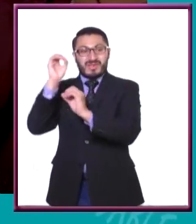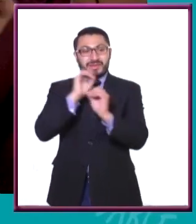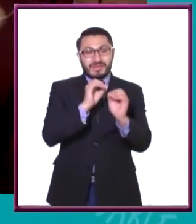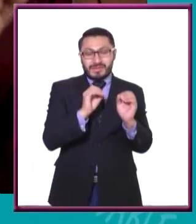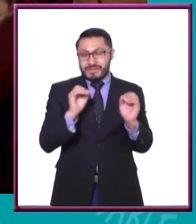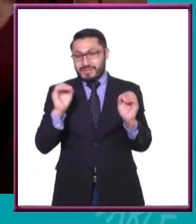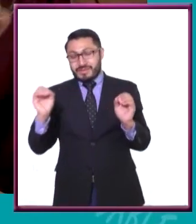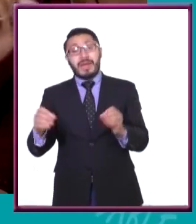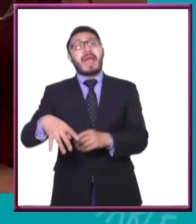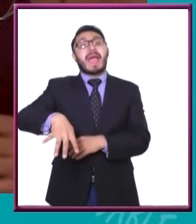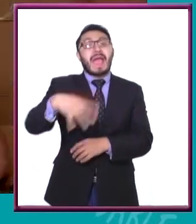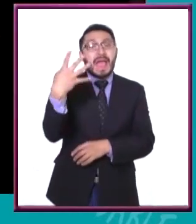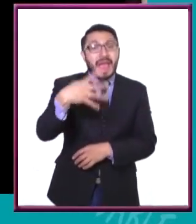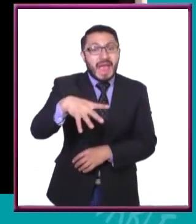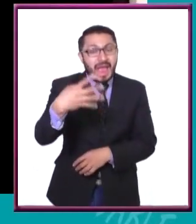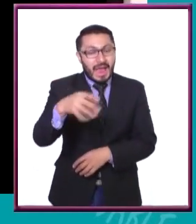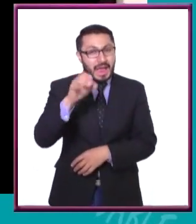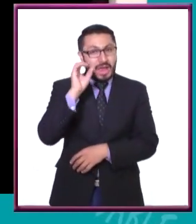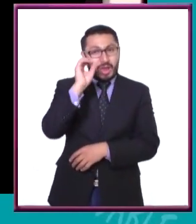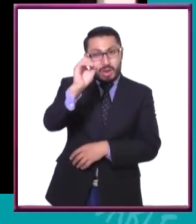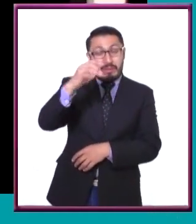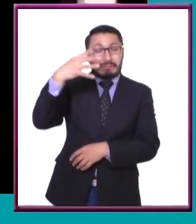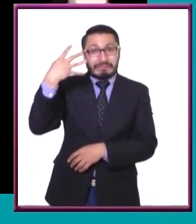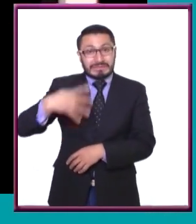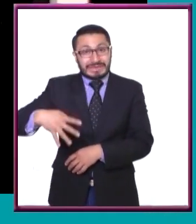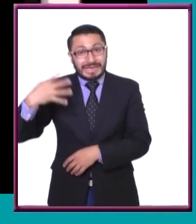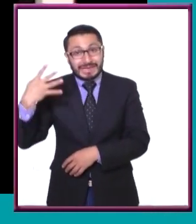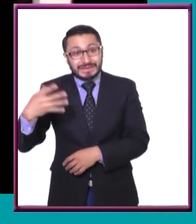12, 13, 14.